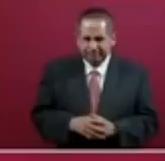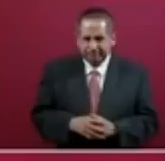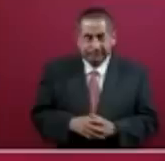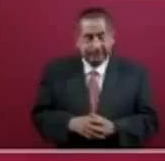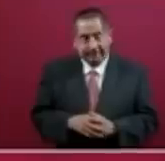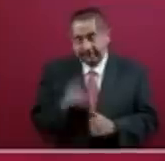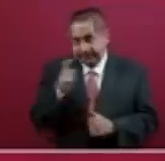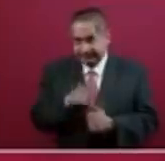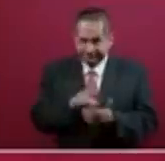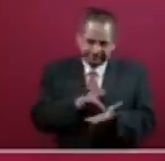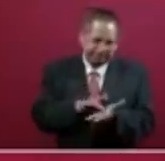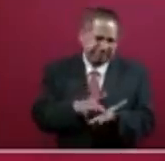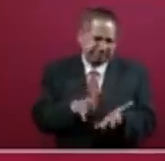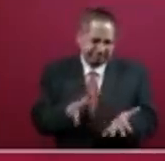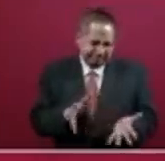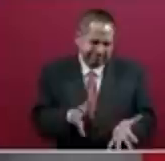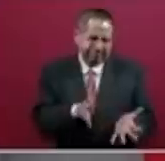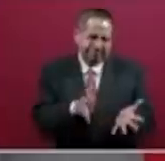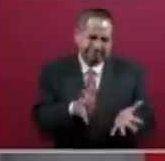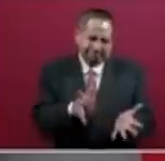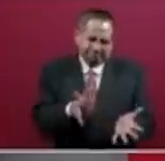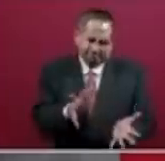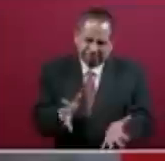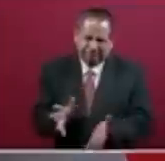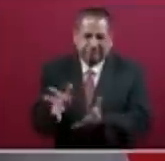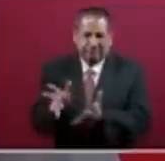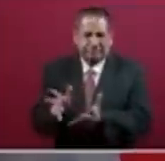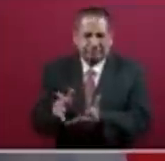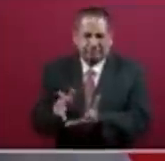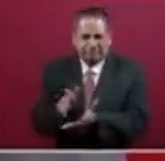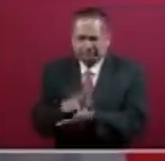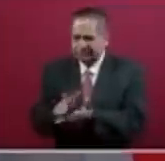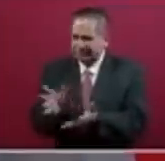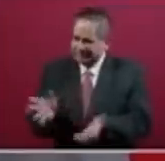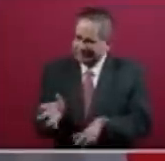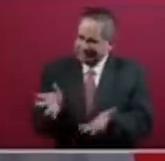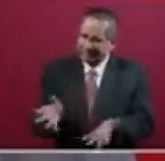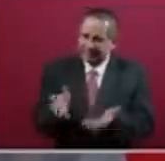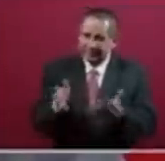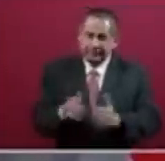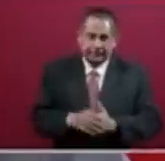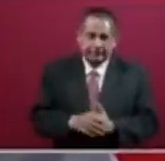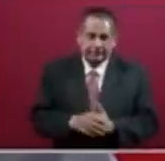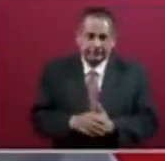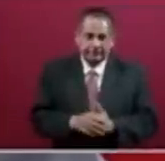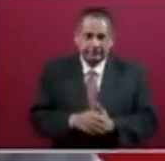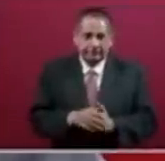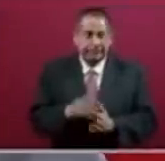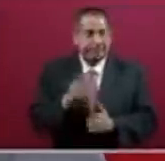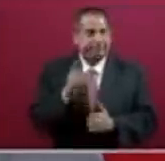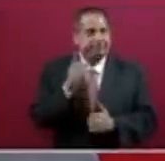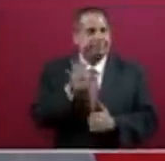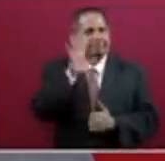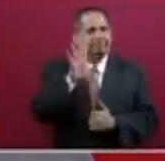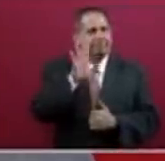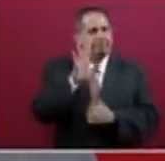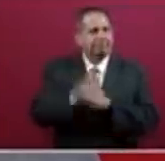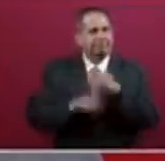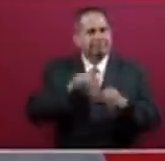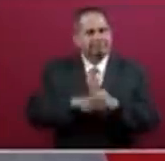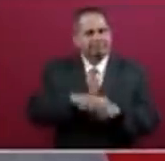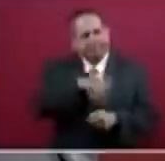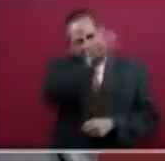empujar, ¿no? Al animal, porque es como un elefante,